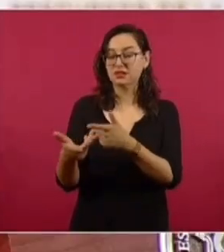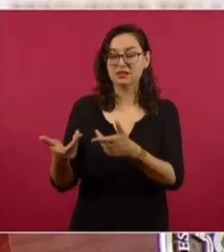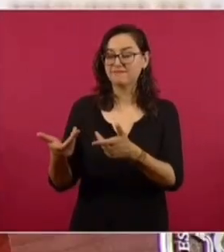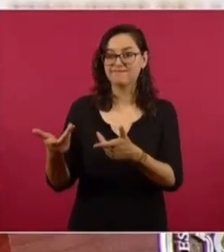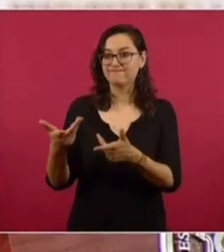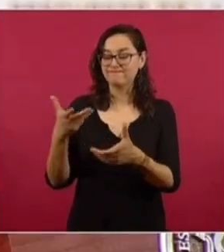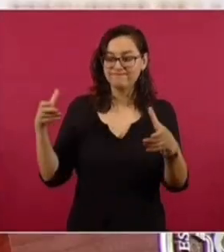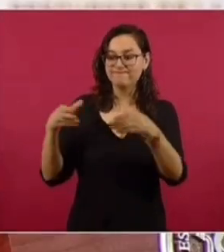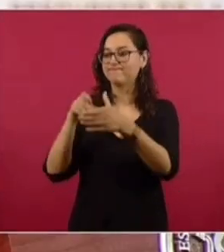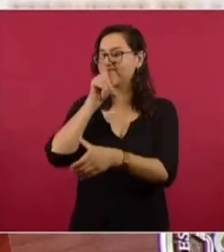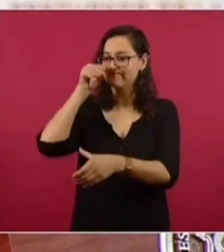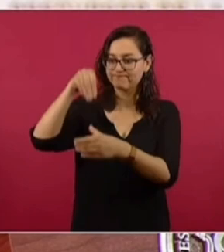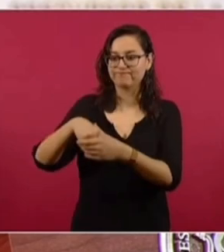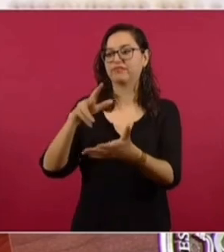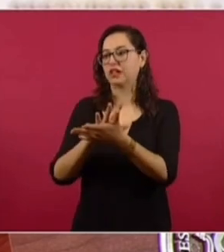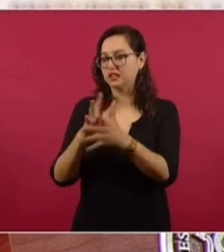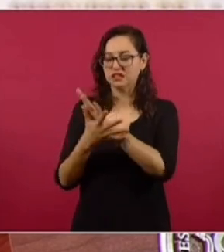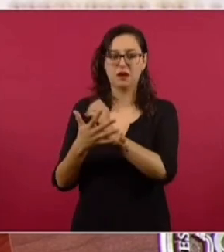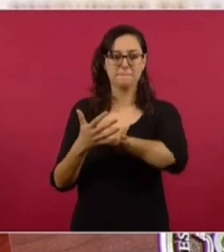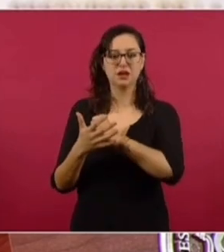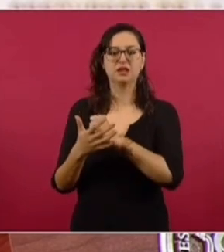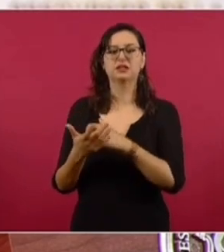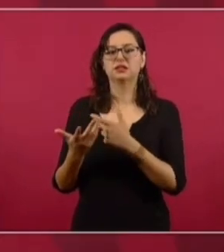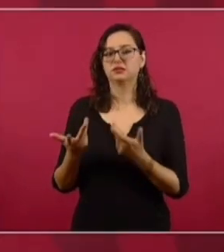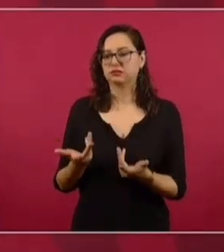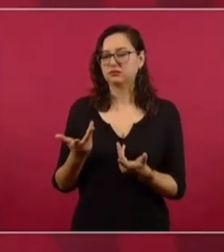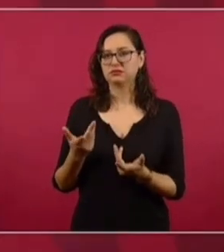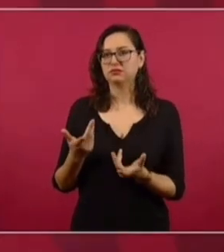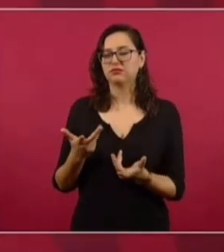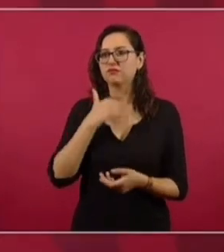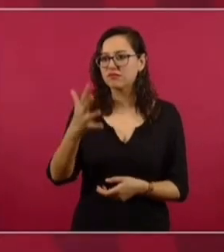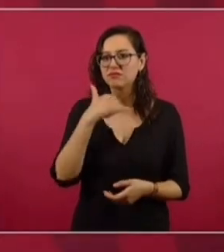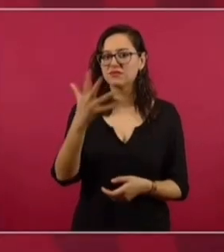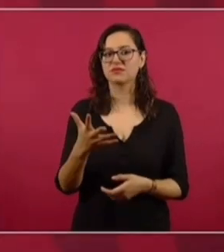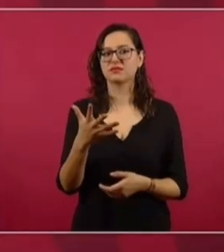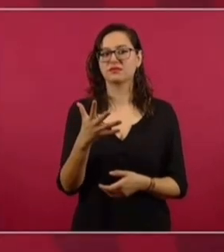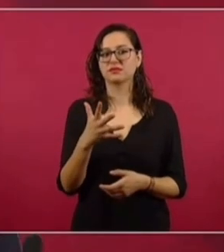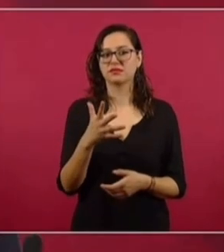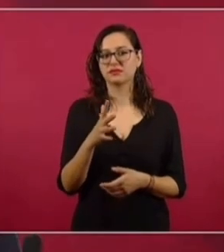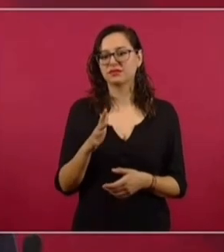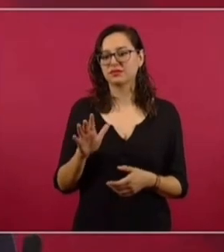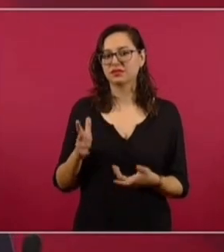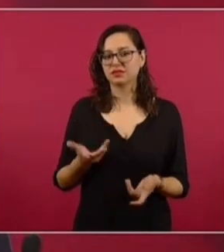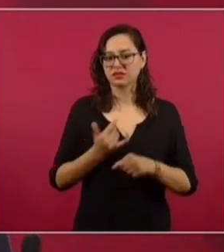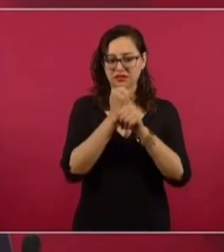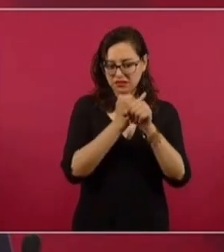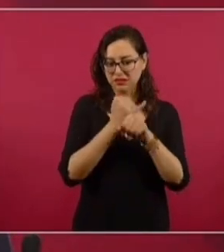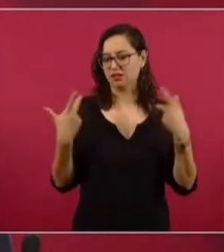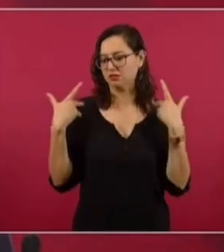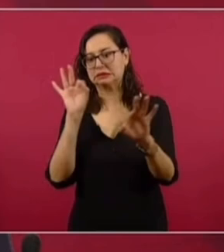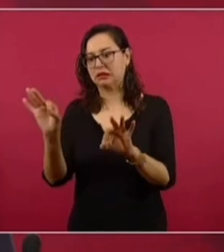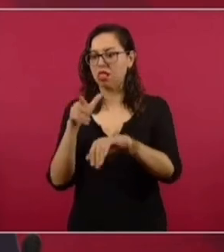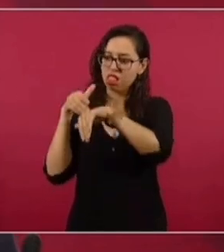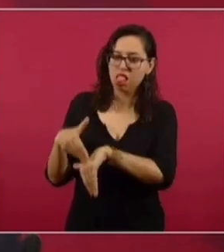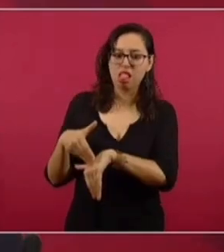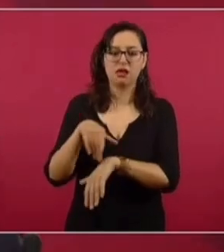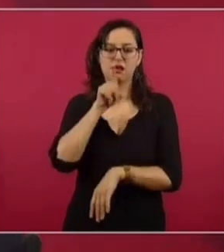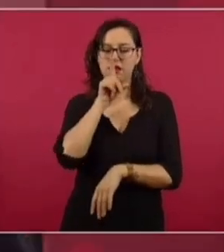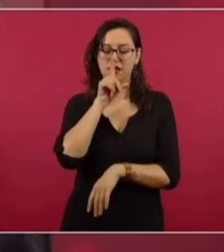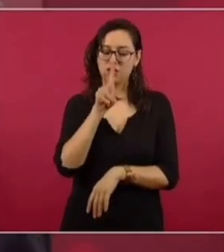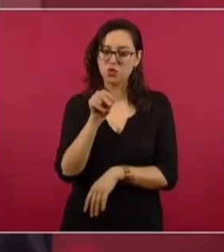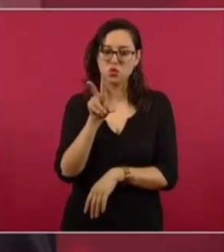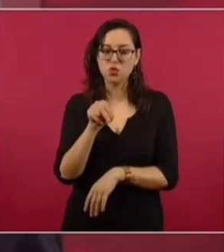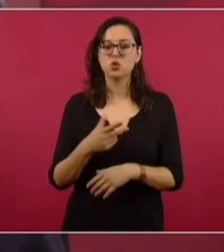mantengan cotos de poder, influyentismo, que no coopten a investigadores, a maestros, que no castiguen a